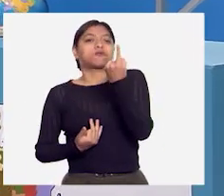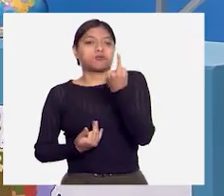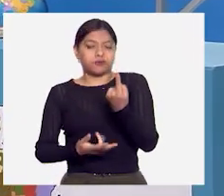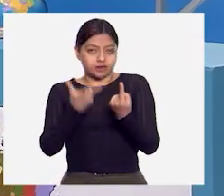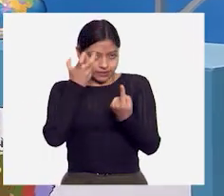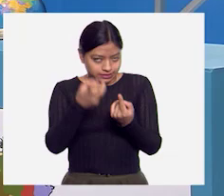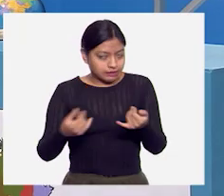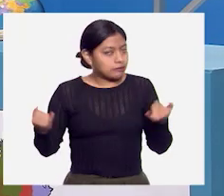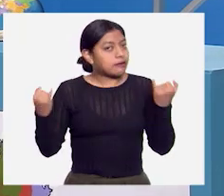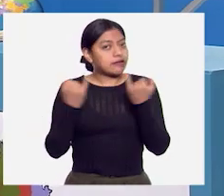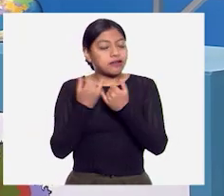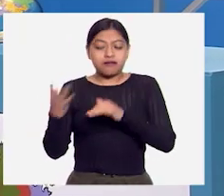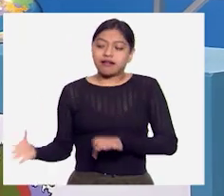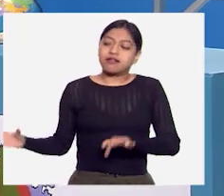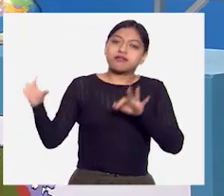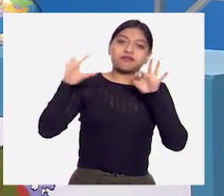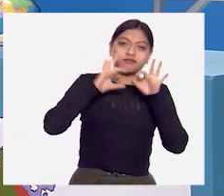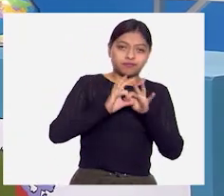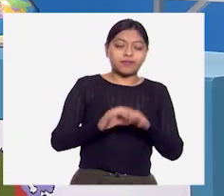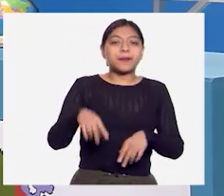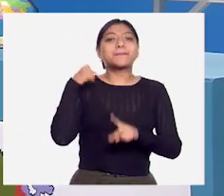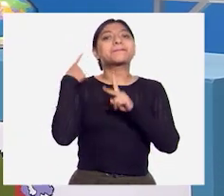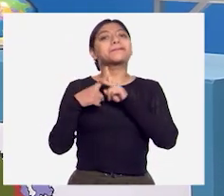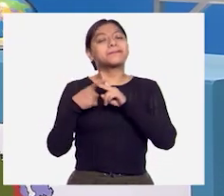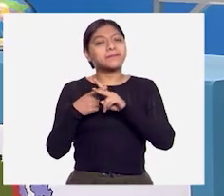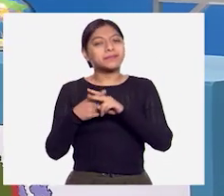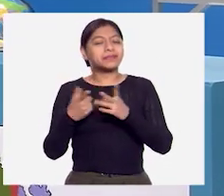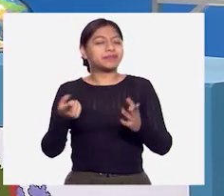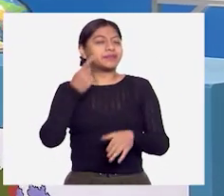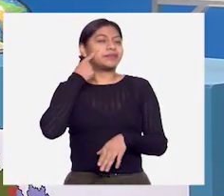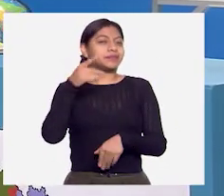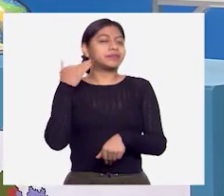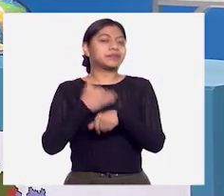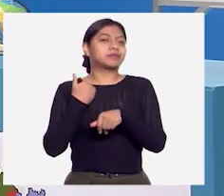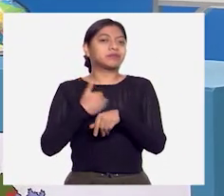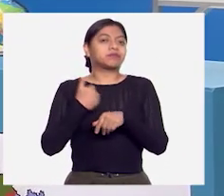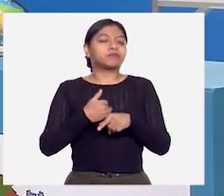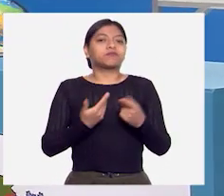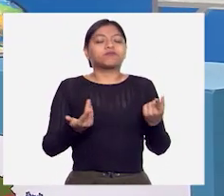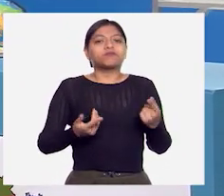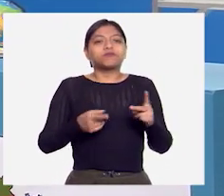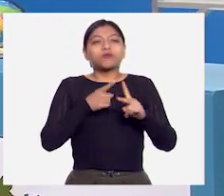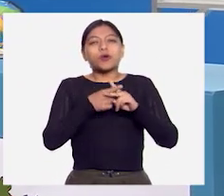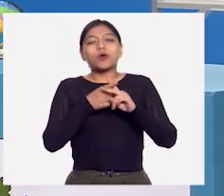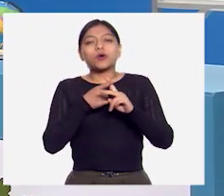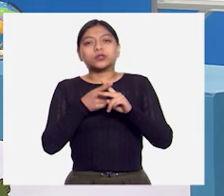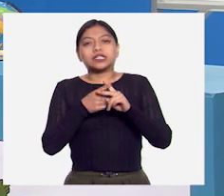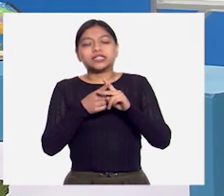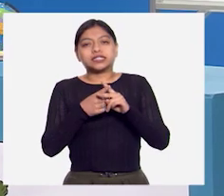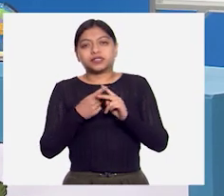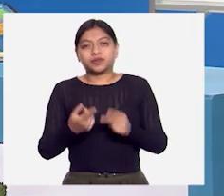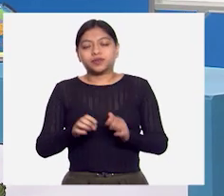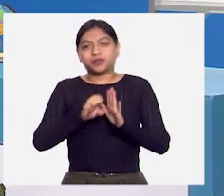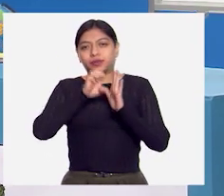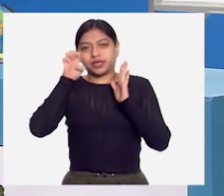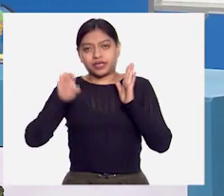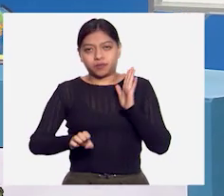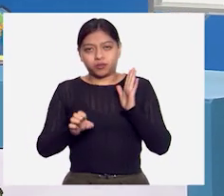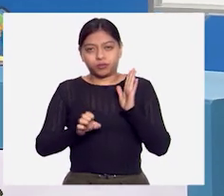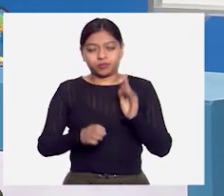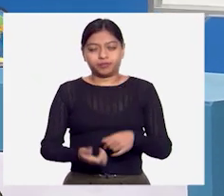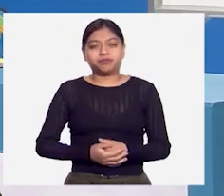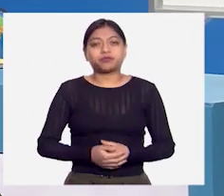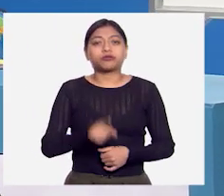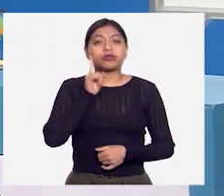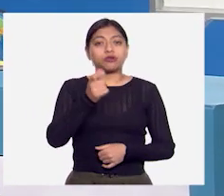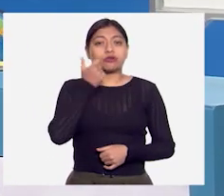se aplica a las matemáticas, particularmente en la estadística. Por ejemplo, al referirnos al color más vendido de